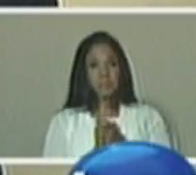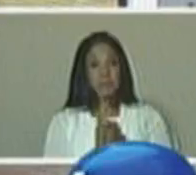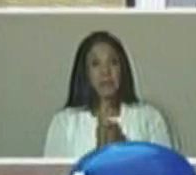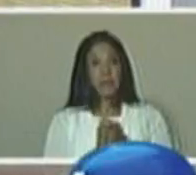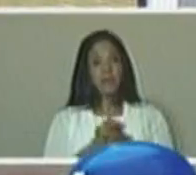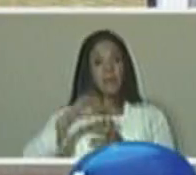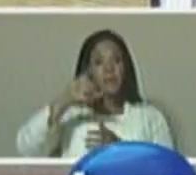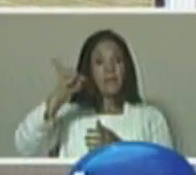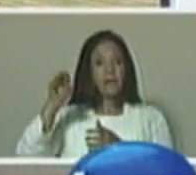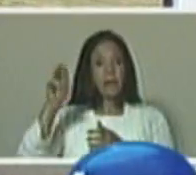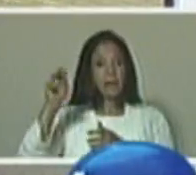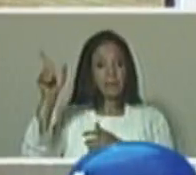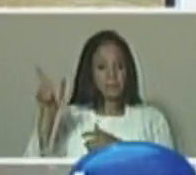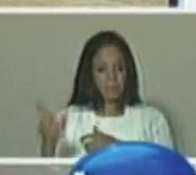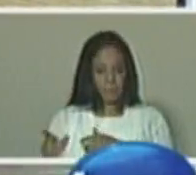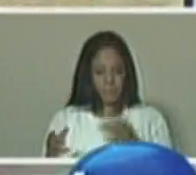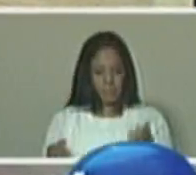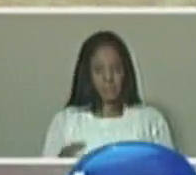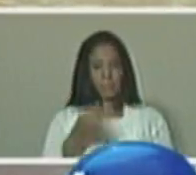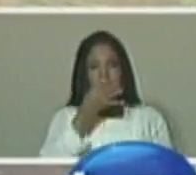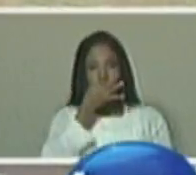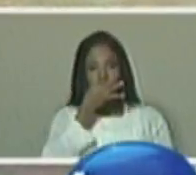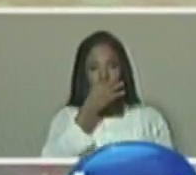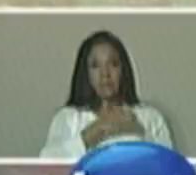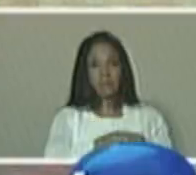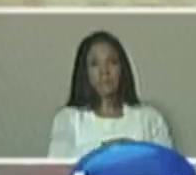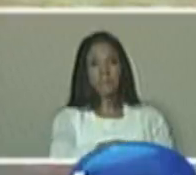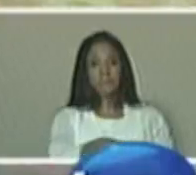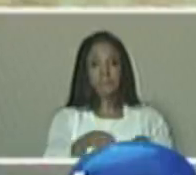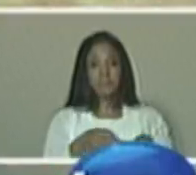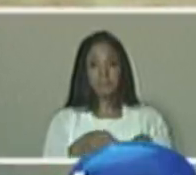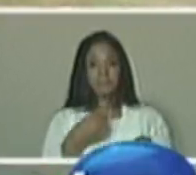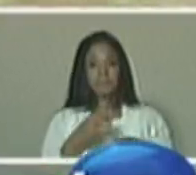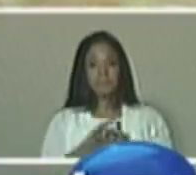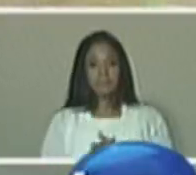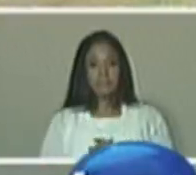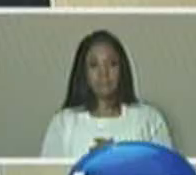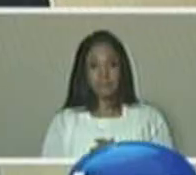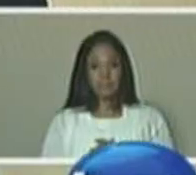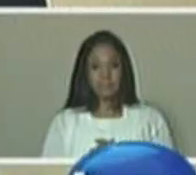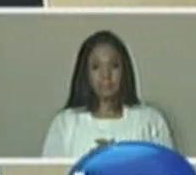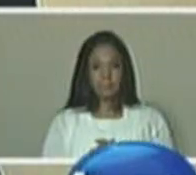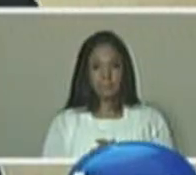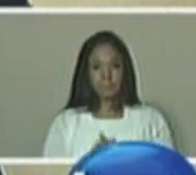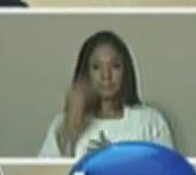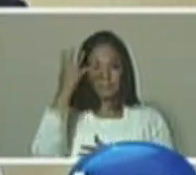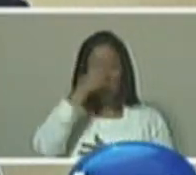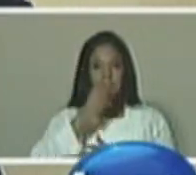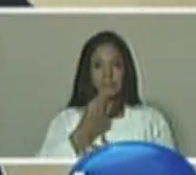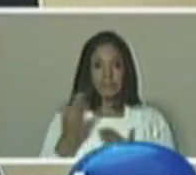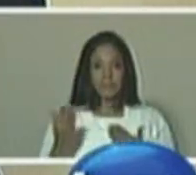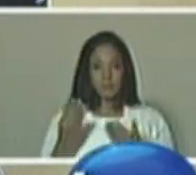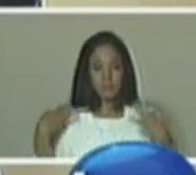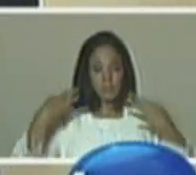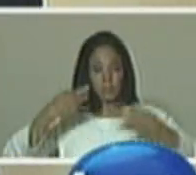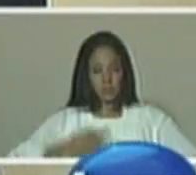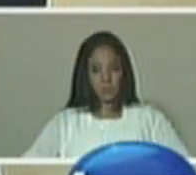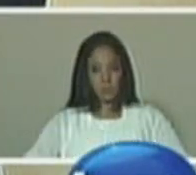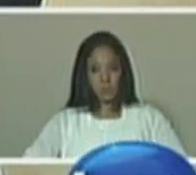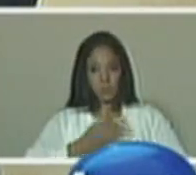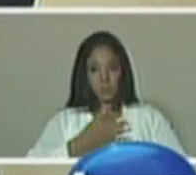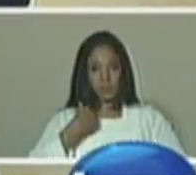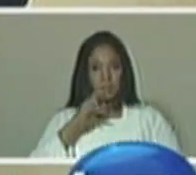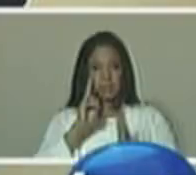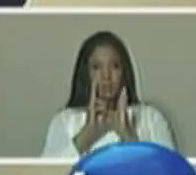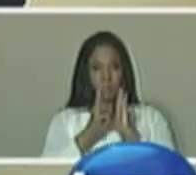es Jaime Méndez de Guna Yala. Ahí está en el escenario. Jaime, bella tu camisa, Jaime, ¿eh? Bella. Recuerda que tienes